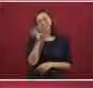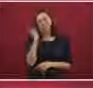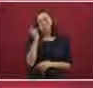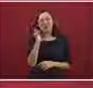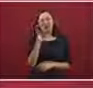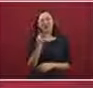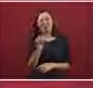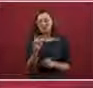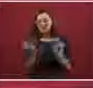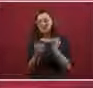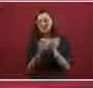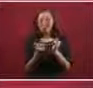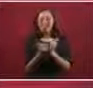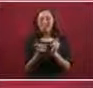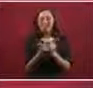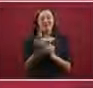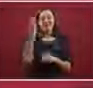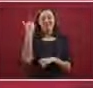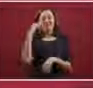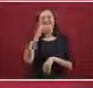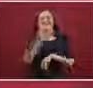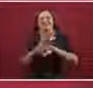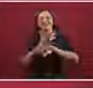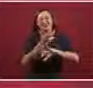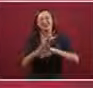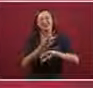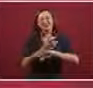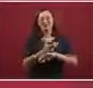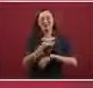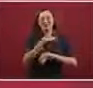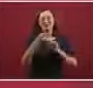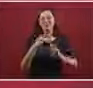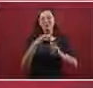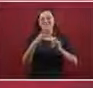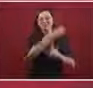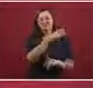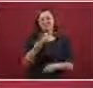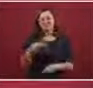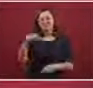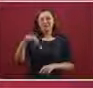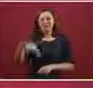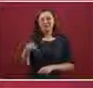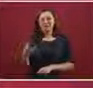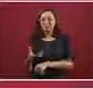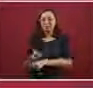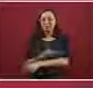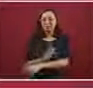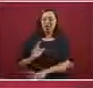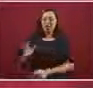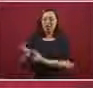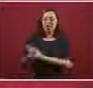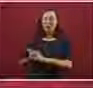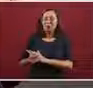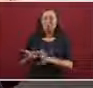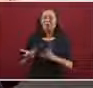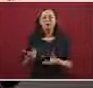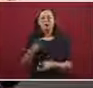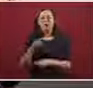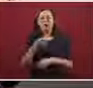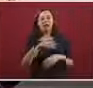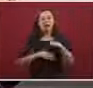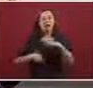que tenía Estados Unidos cuando el asesinato de Madero, porque ese embajador